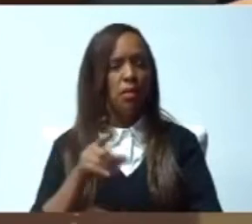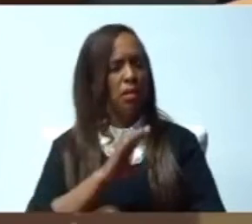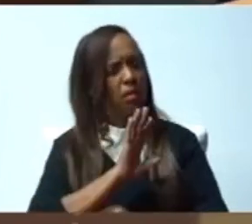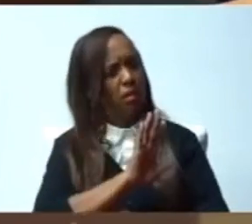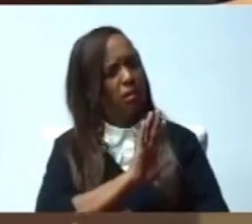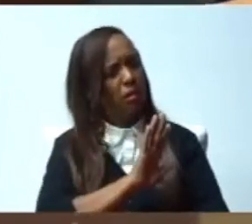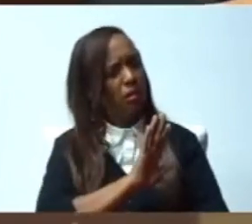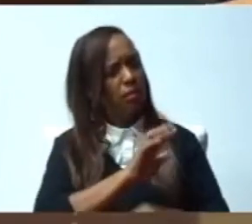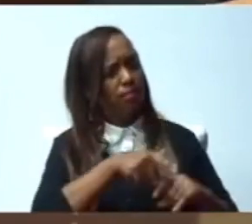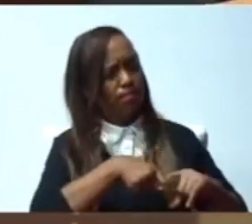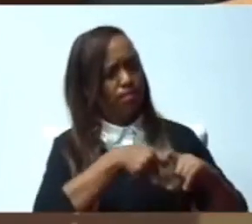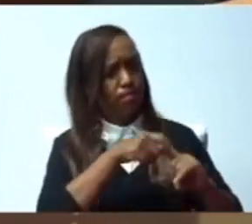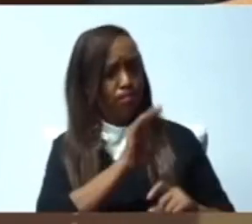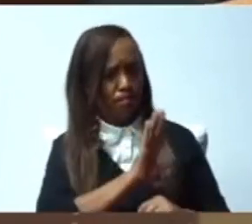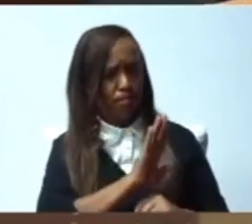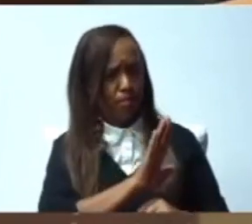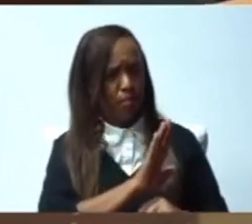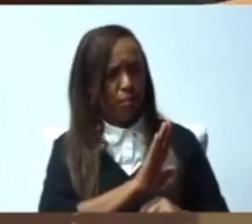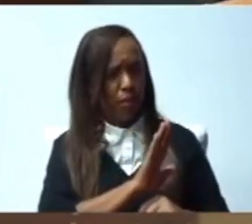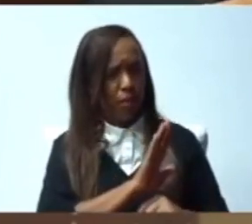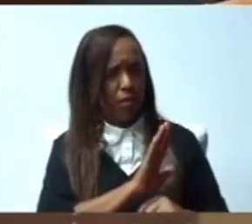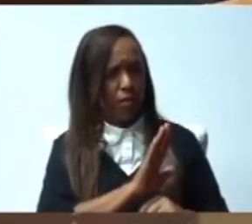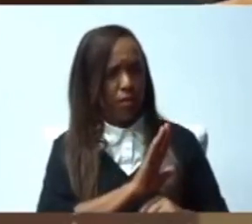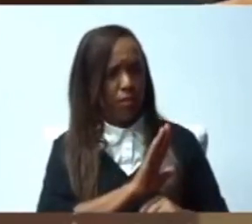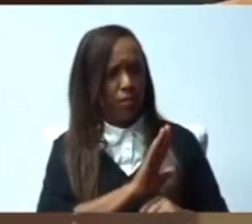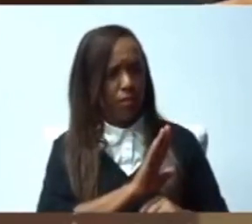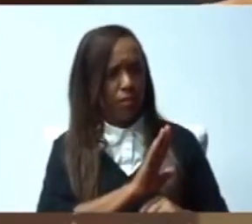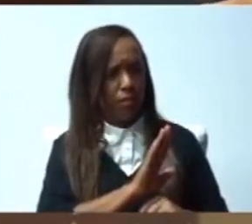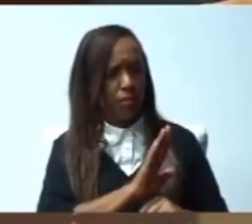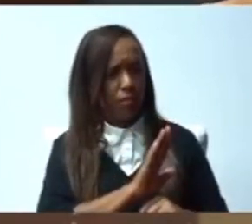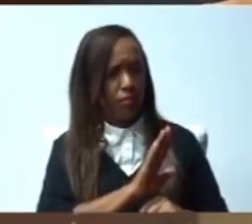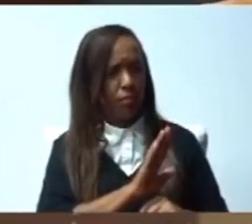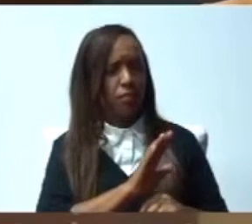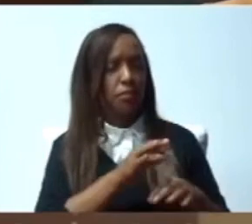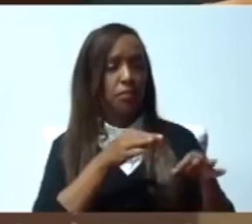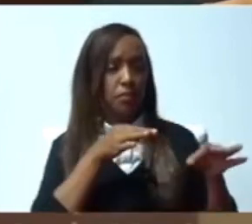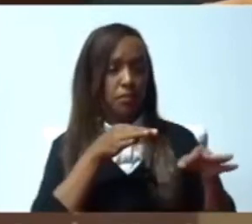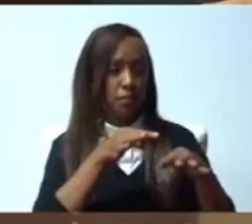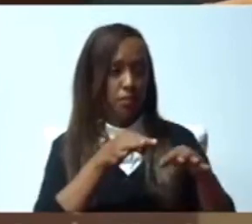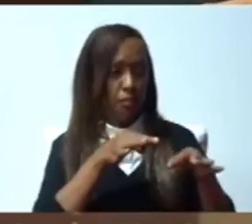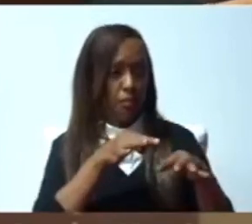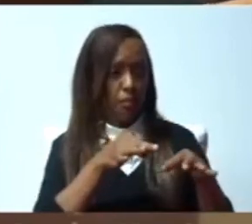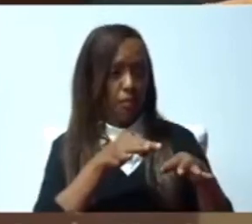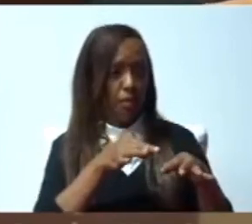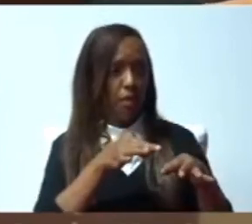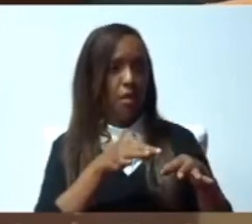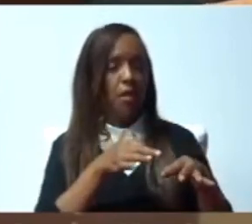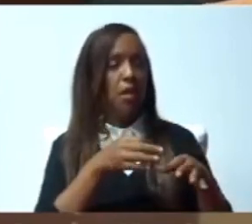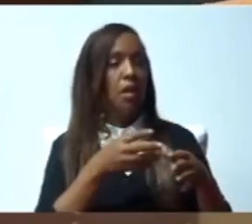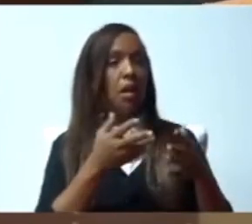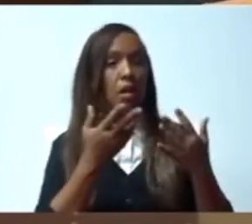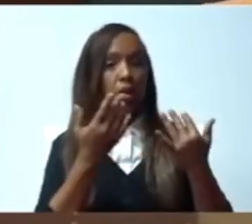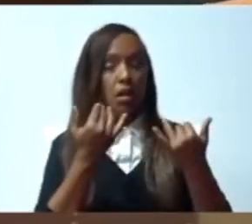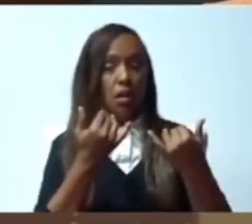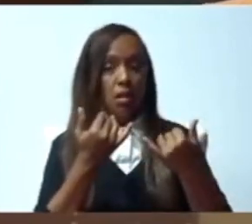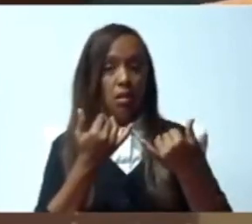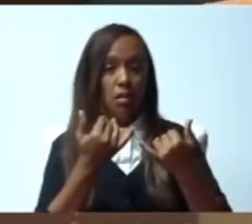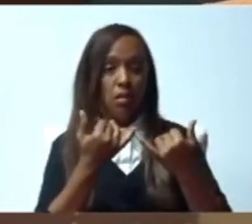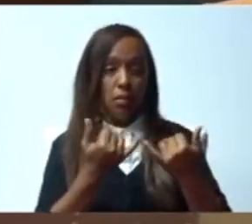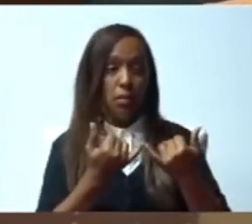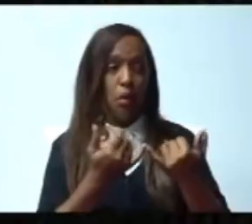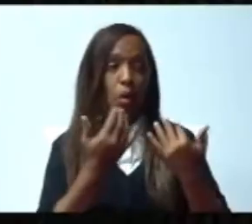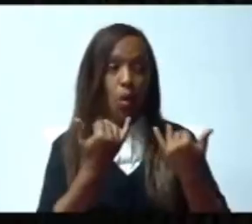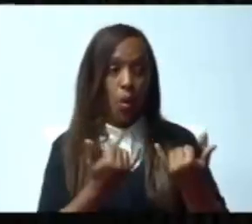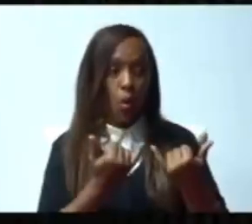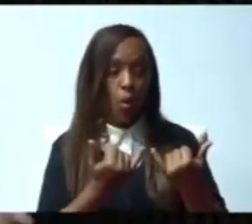Y participativos hoy no hay previo a mí me dijeron que usted Quería dar una información sí eh